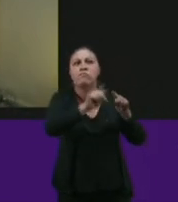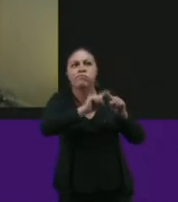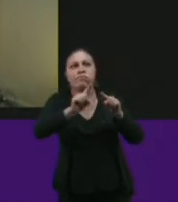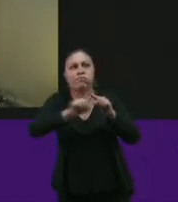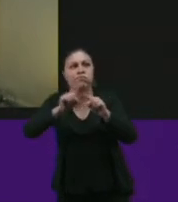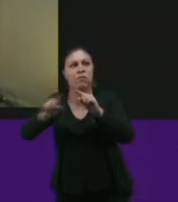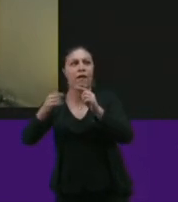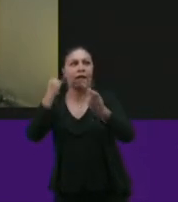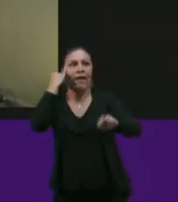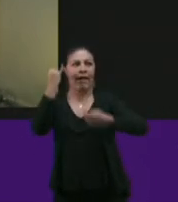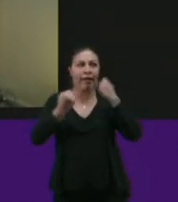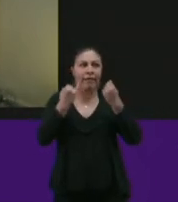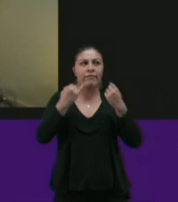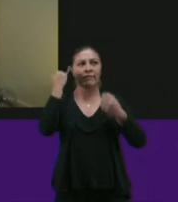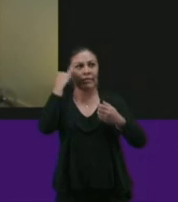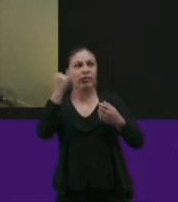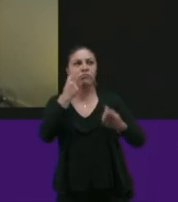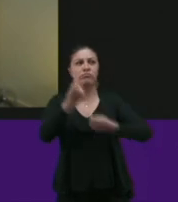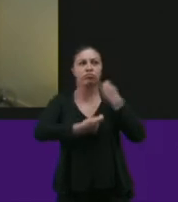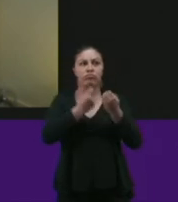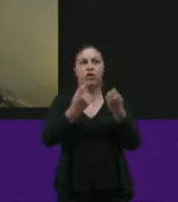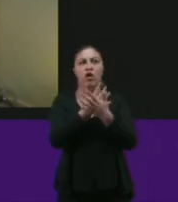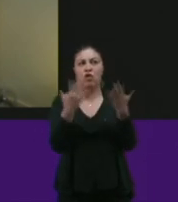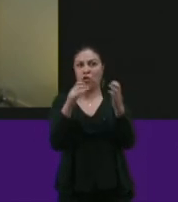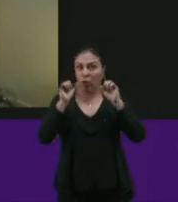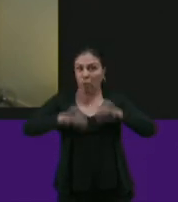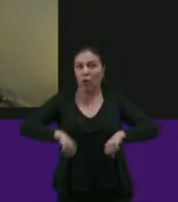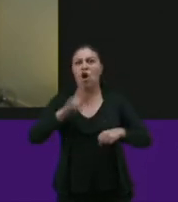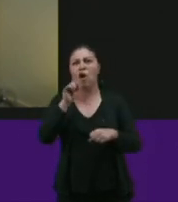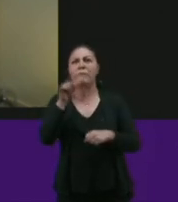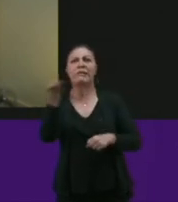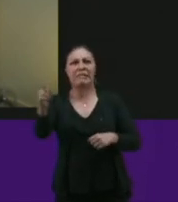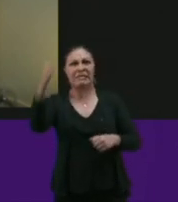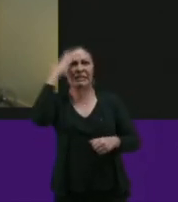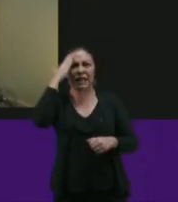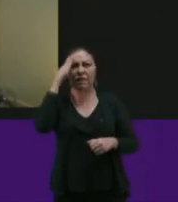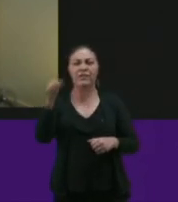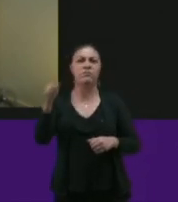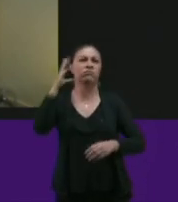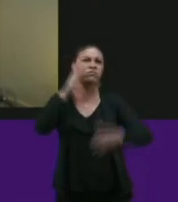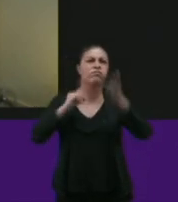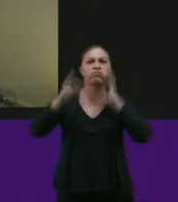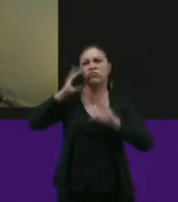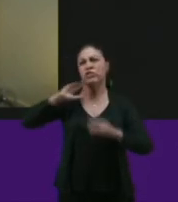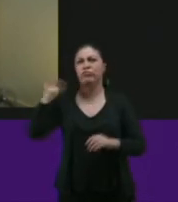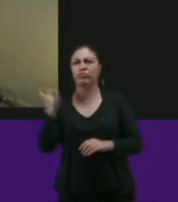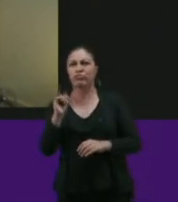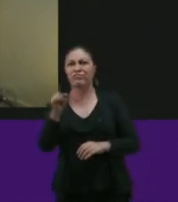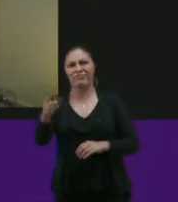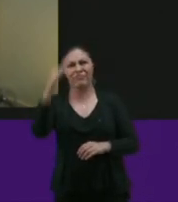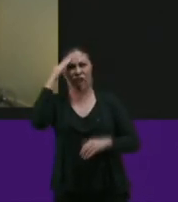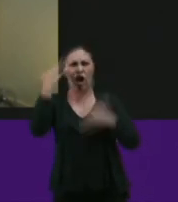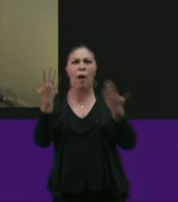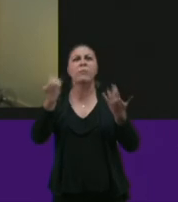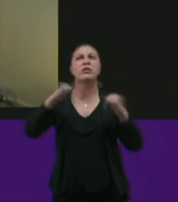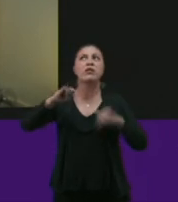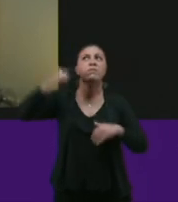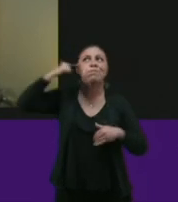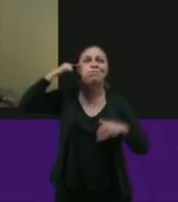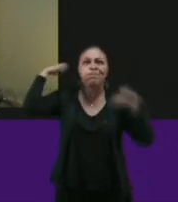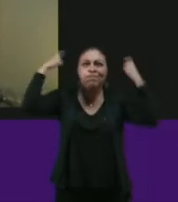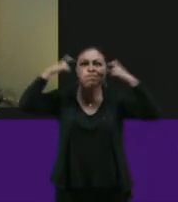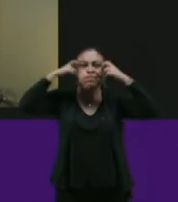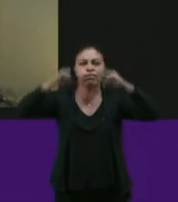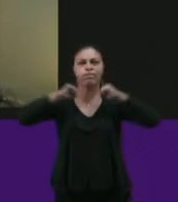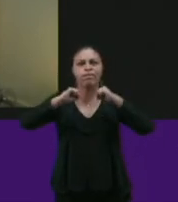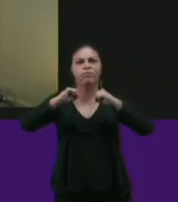poder llegar a ustedes que ya tienen un bagaje importante, que tienen un know-how importante para ayudar a crecer este